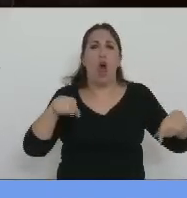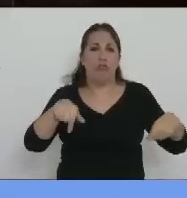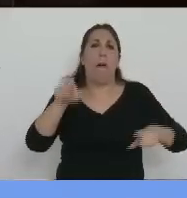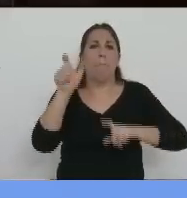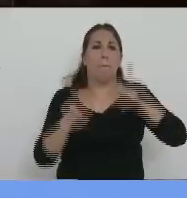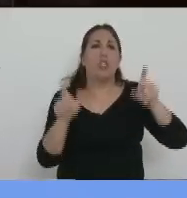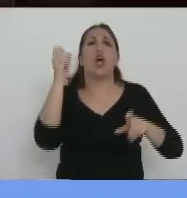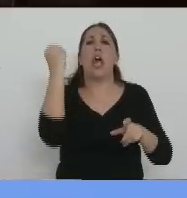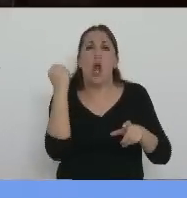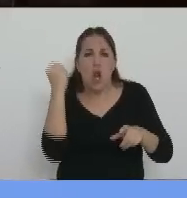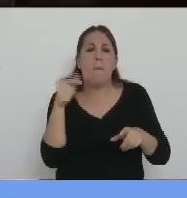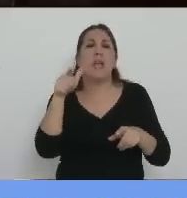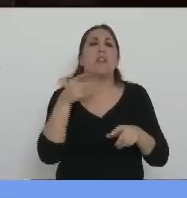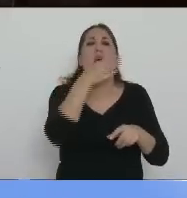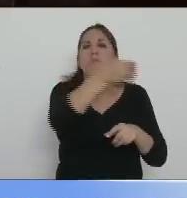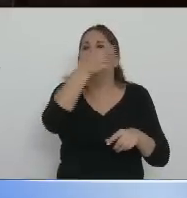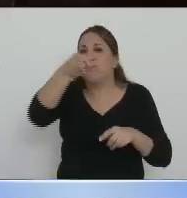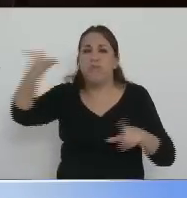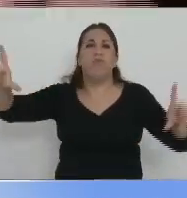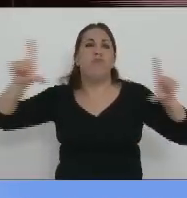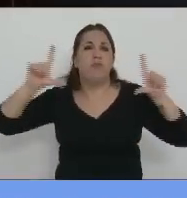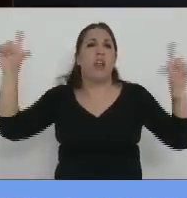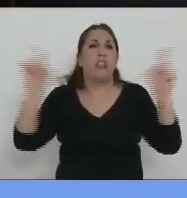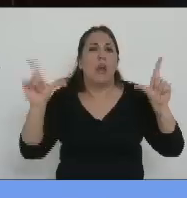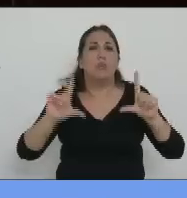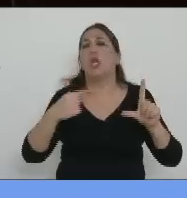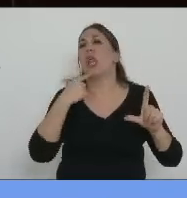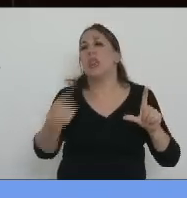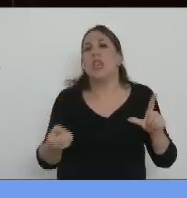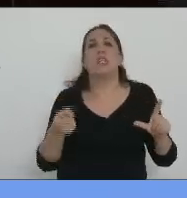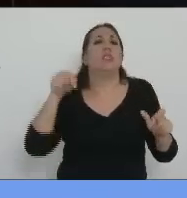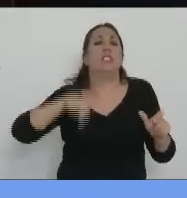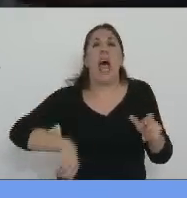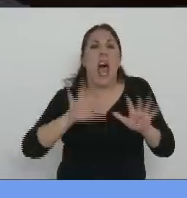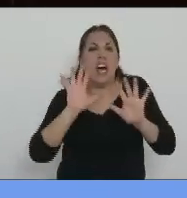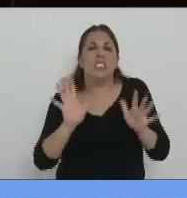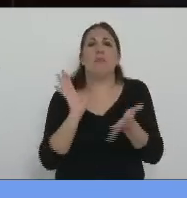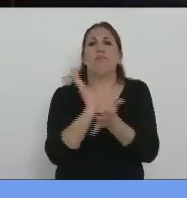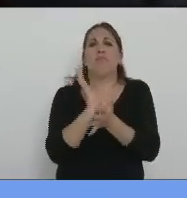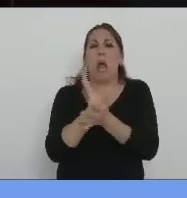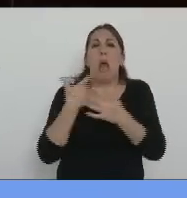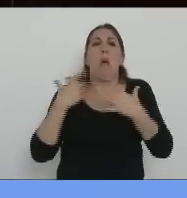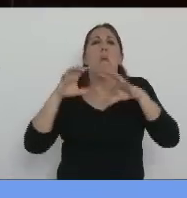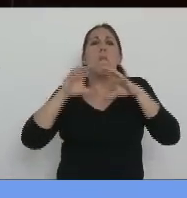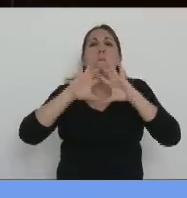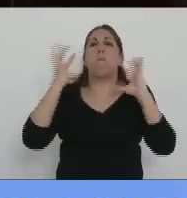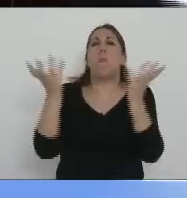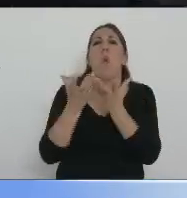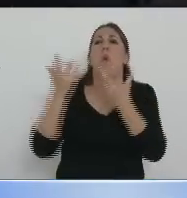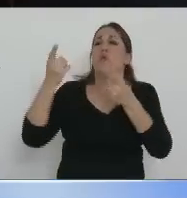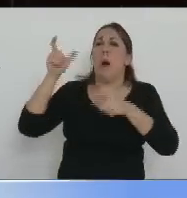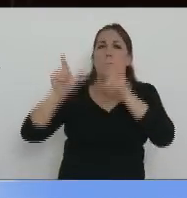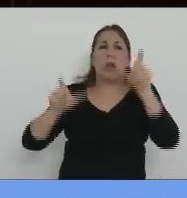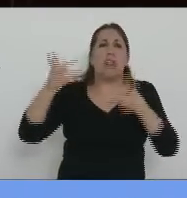deambular por los canales de televisión diciendo esto nos aísla del mundo nos separábamos no van a venir inversiones